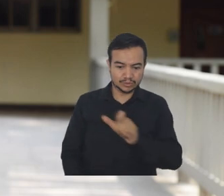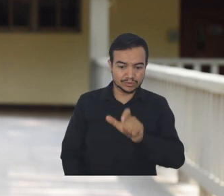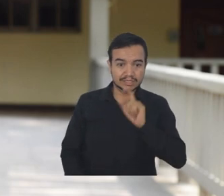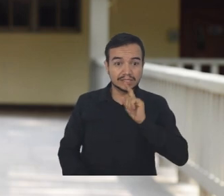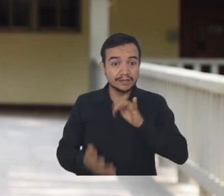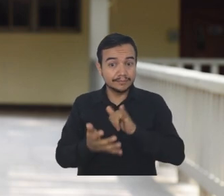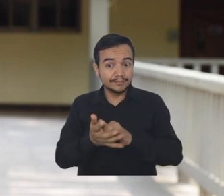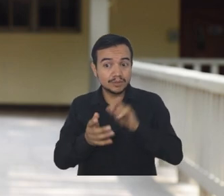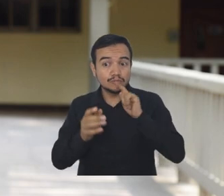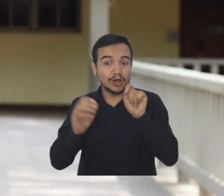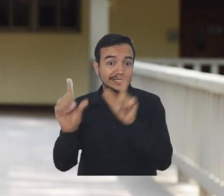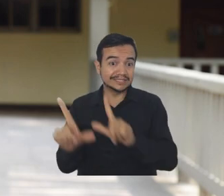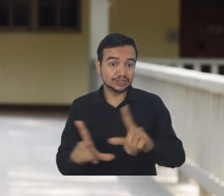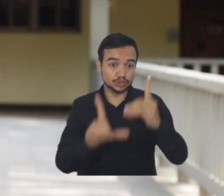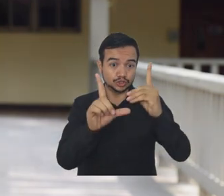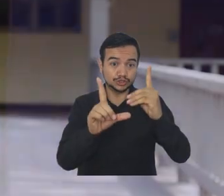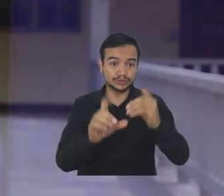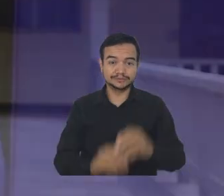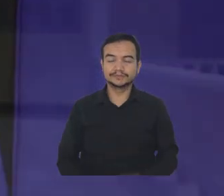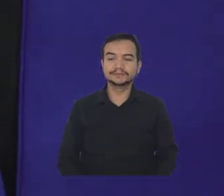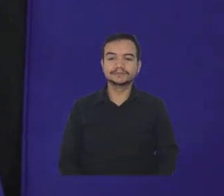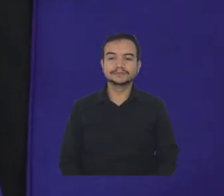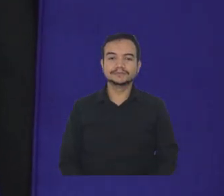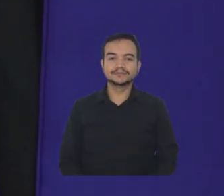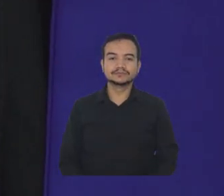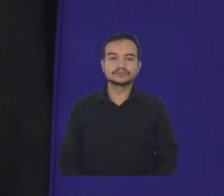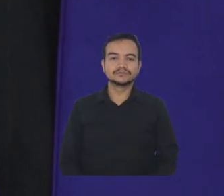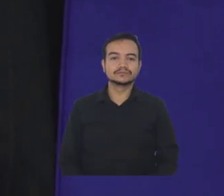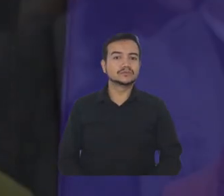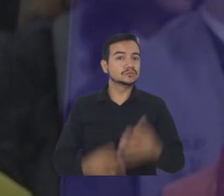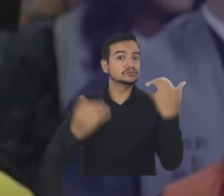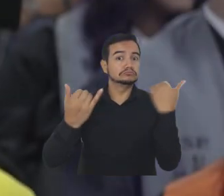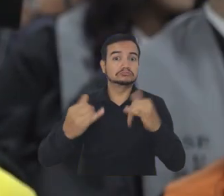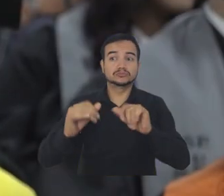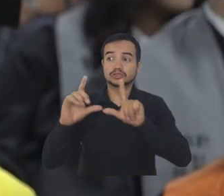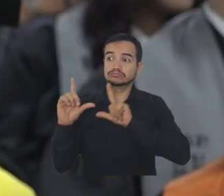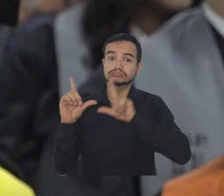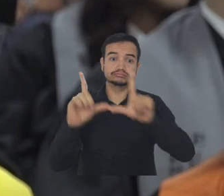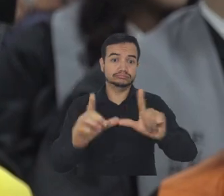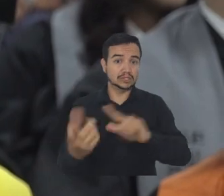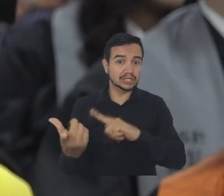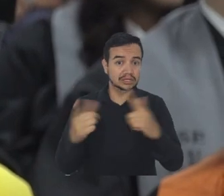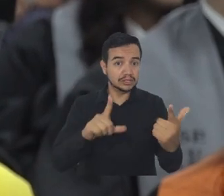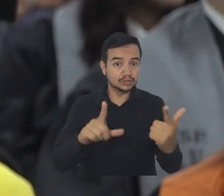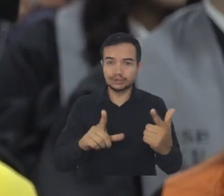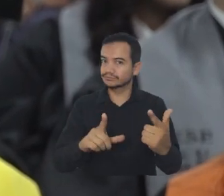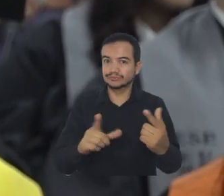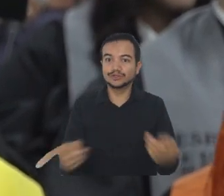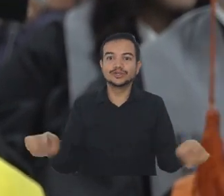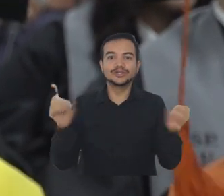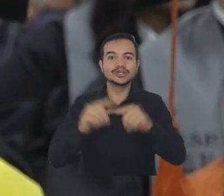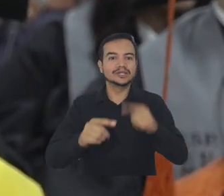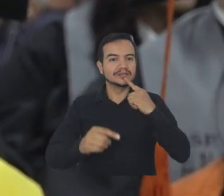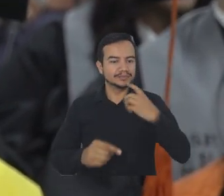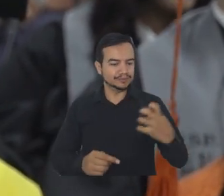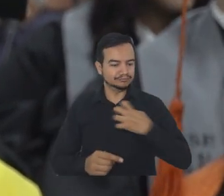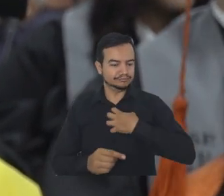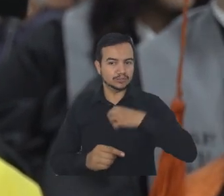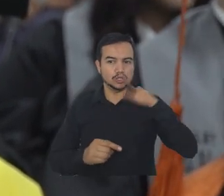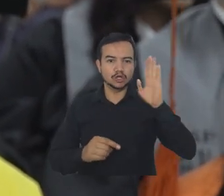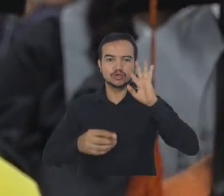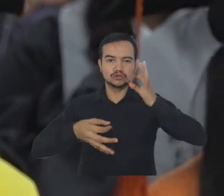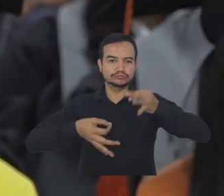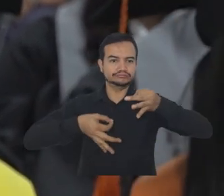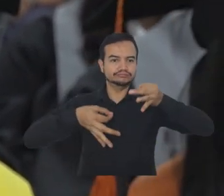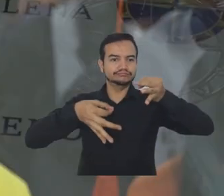trabajo del doctorado en Ciencias de la Educación. Los logros para John Edwin no pararon ahí, pues recibió también la distinción de